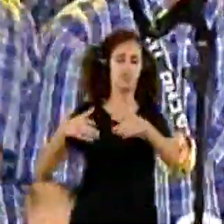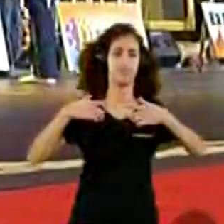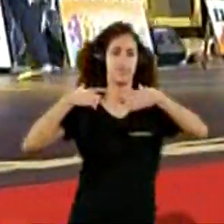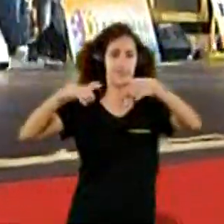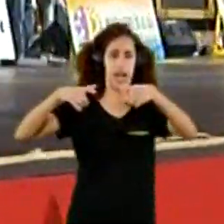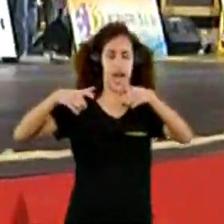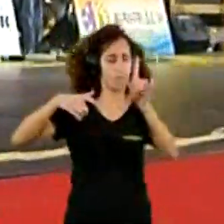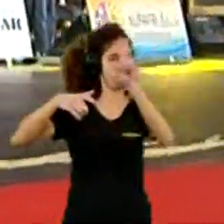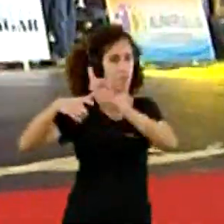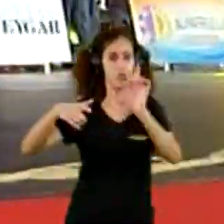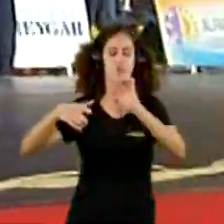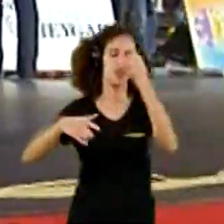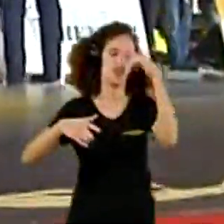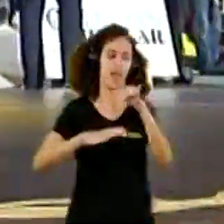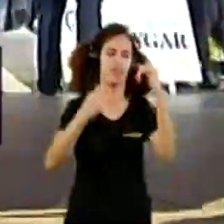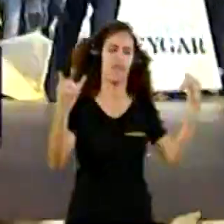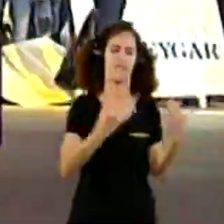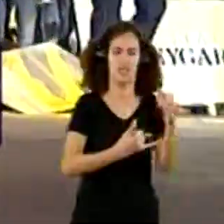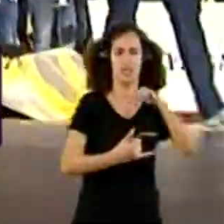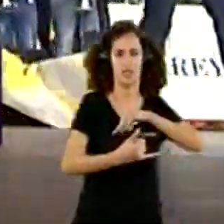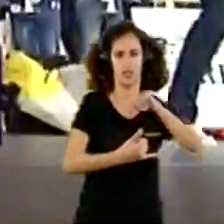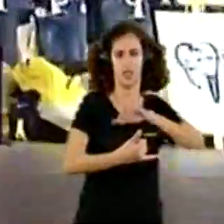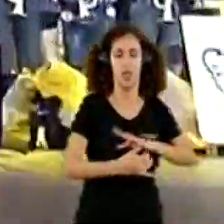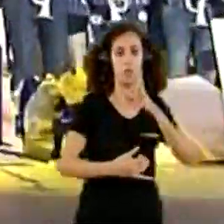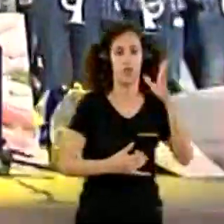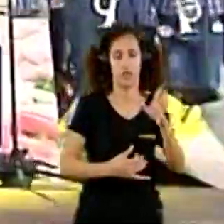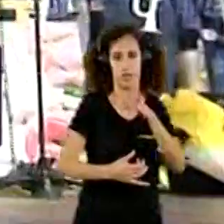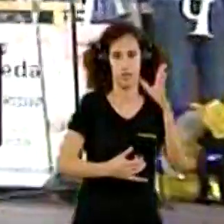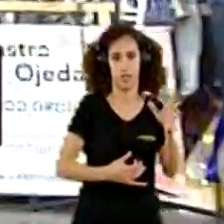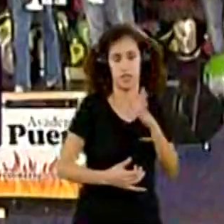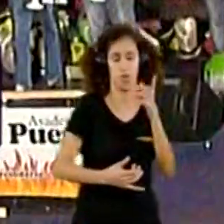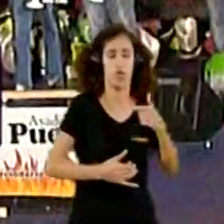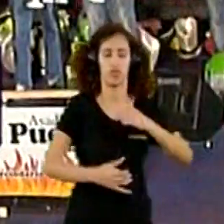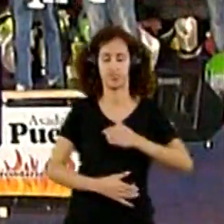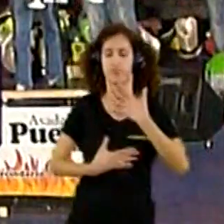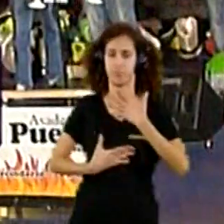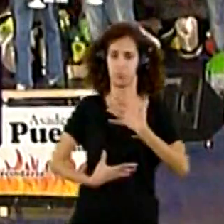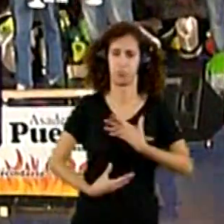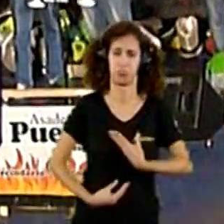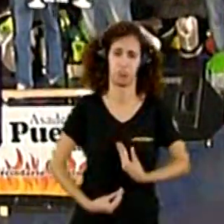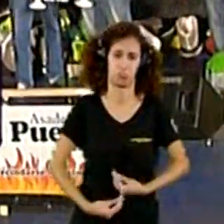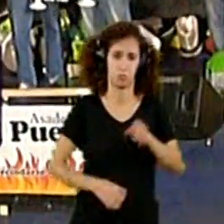ese día en Tenerife, por eso yo también me sentí bastante triste.